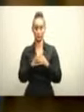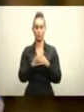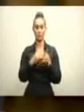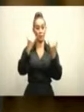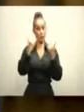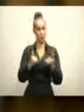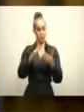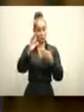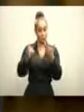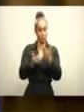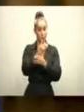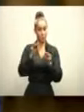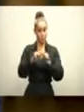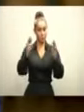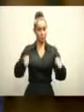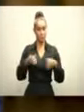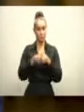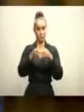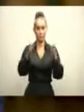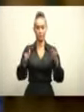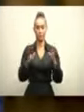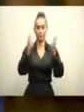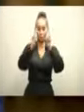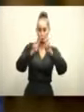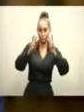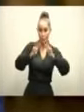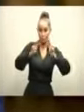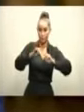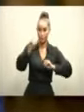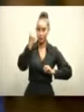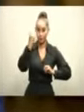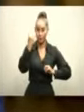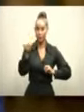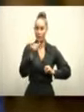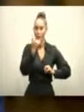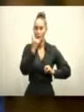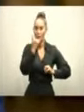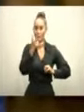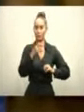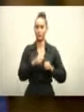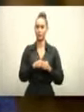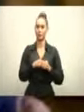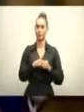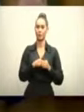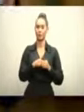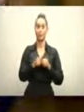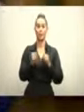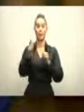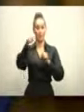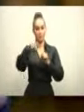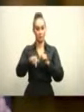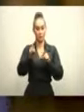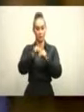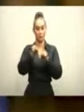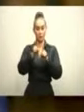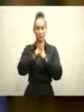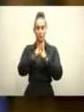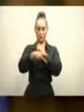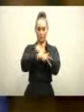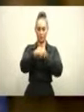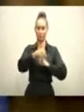investigando este caso. Como ven, fuimos azotados por la pandemia de la corrupción y la impunidad